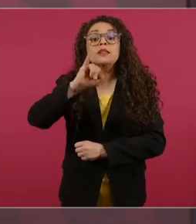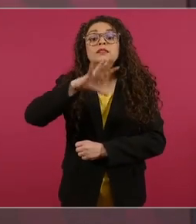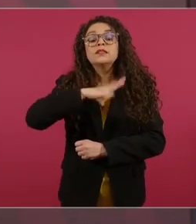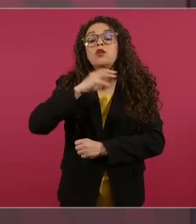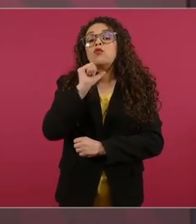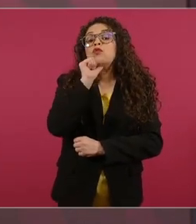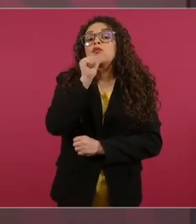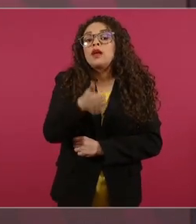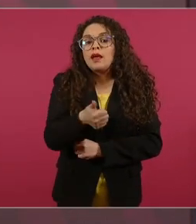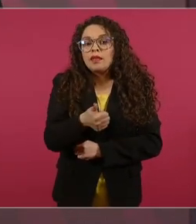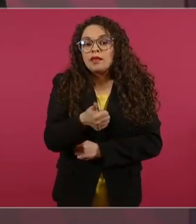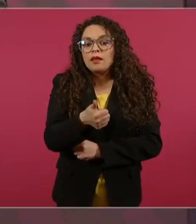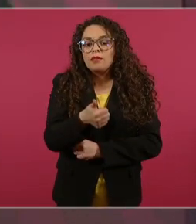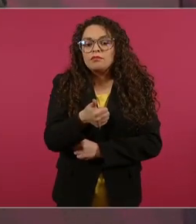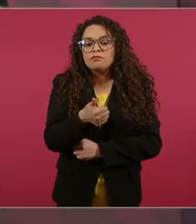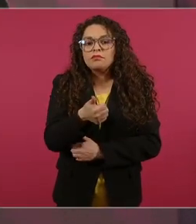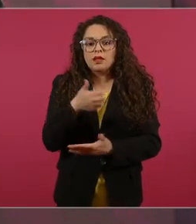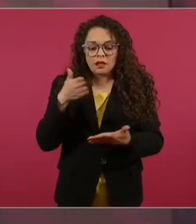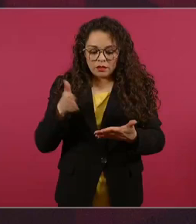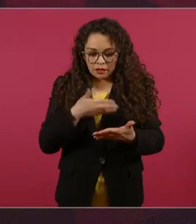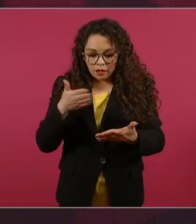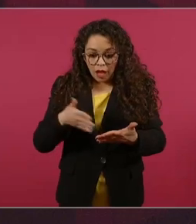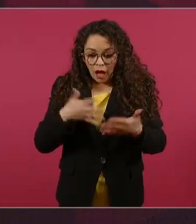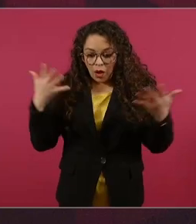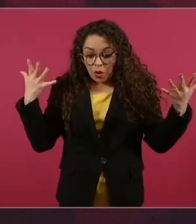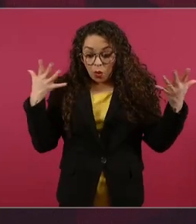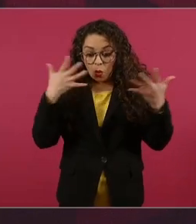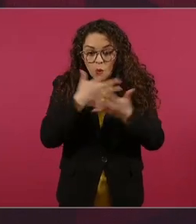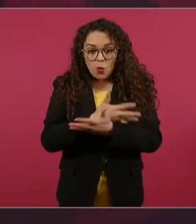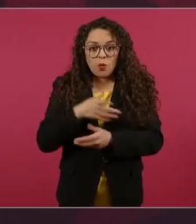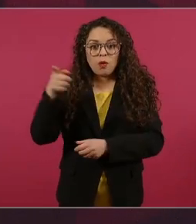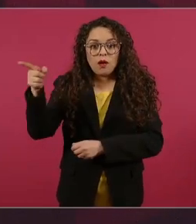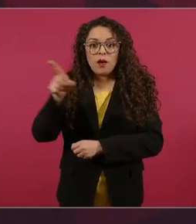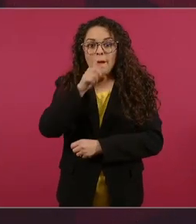Y se descubrió que habían fabricado